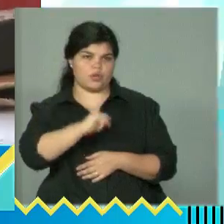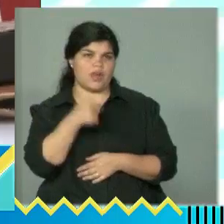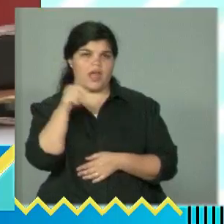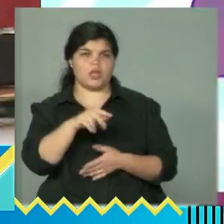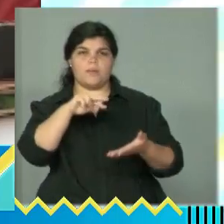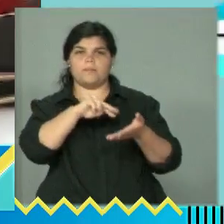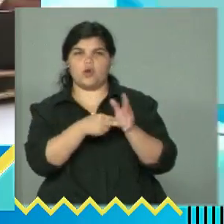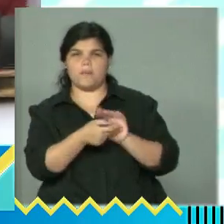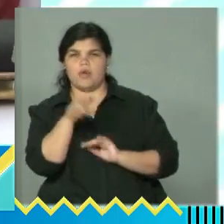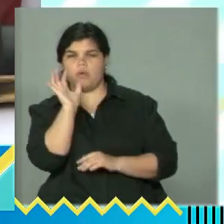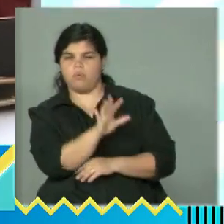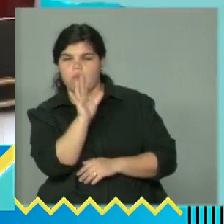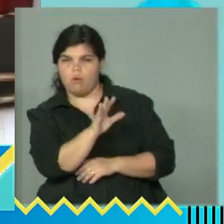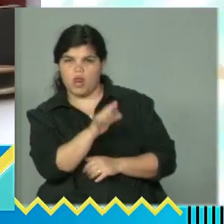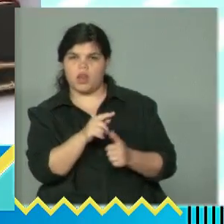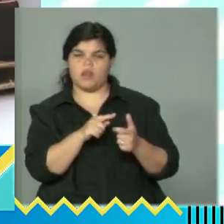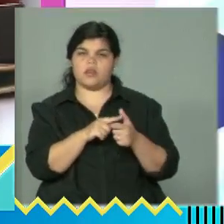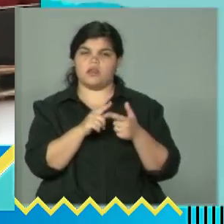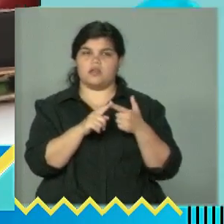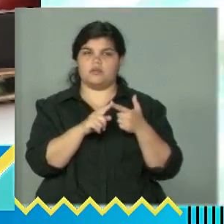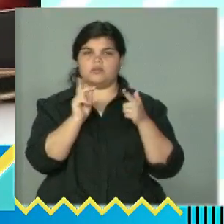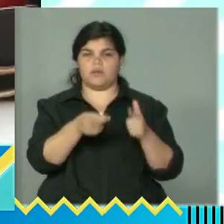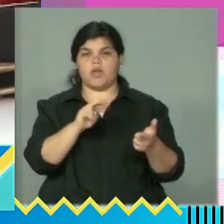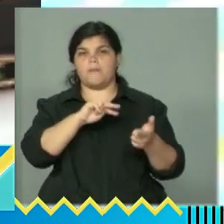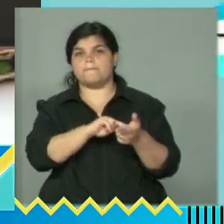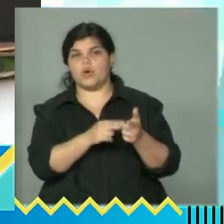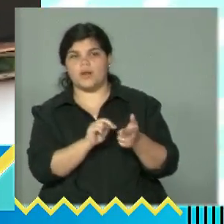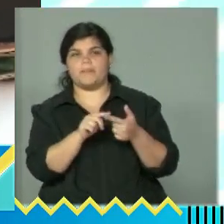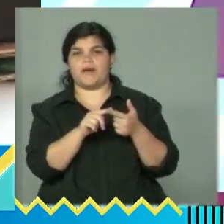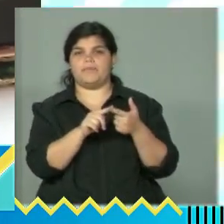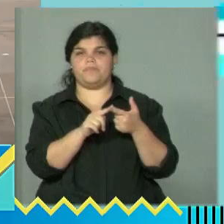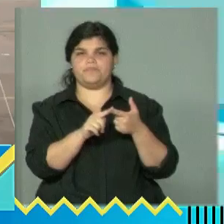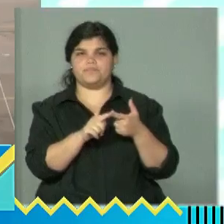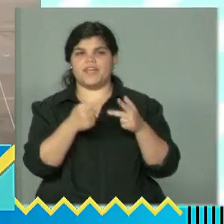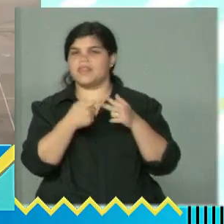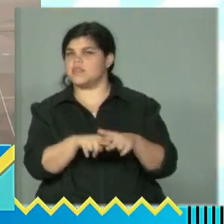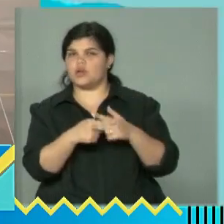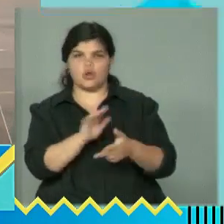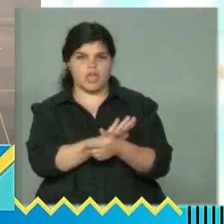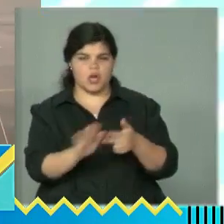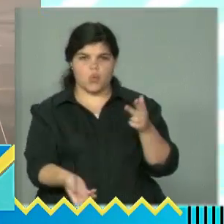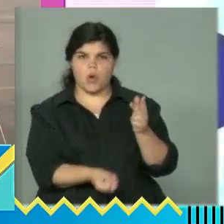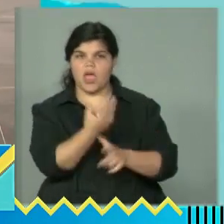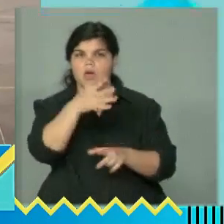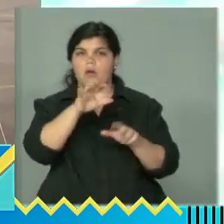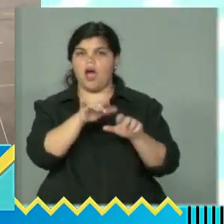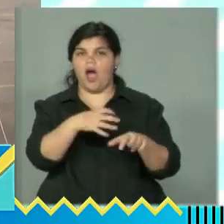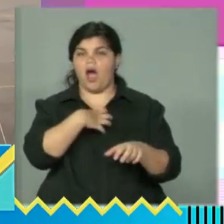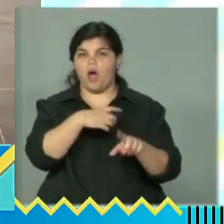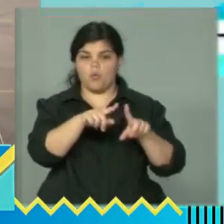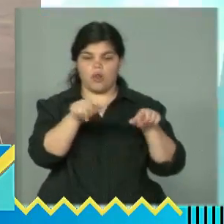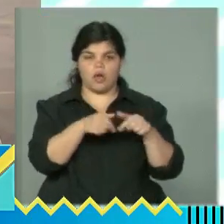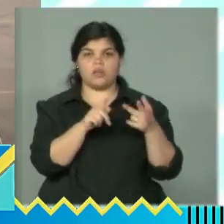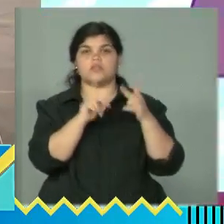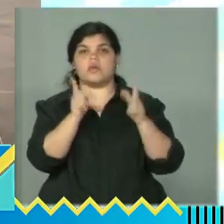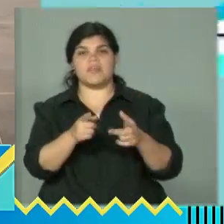bullying, problemas de lo referido a las nuevas tecnologías áulicas, las tecnologías que manejan